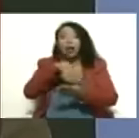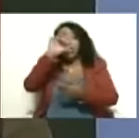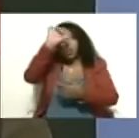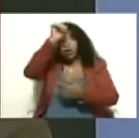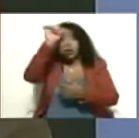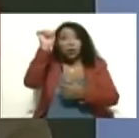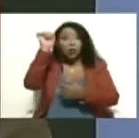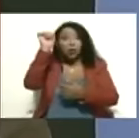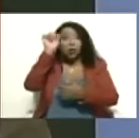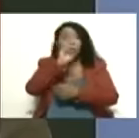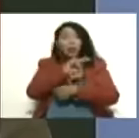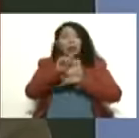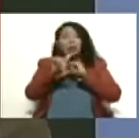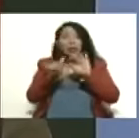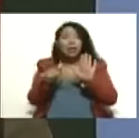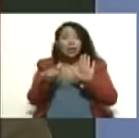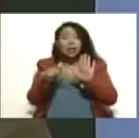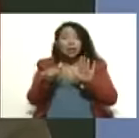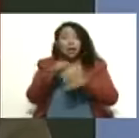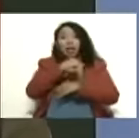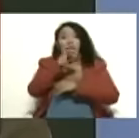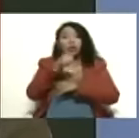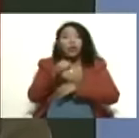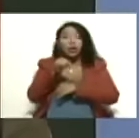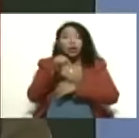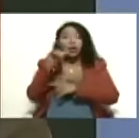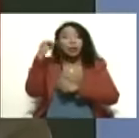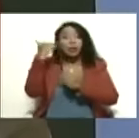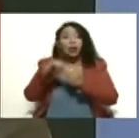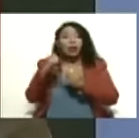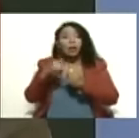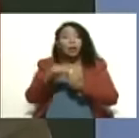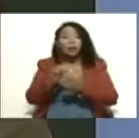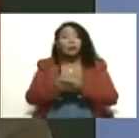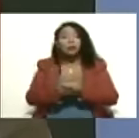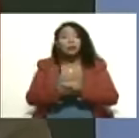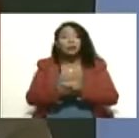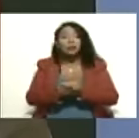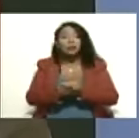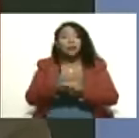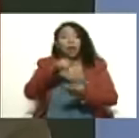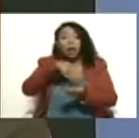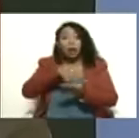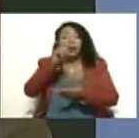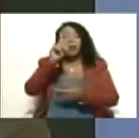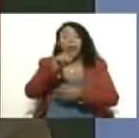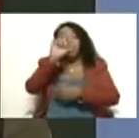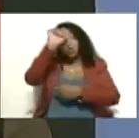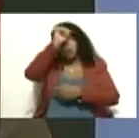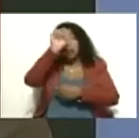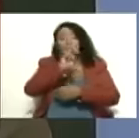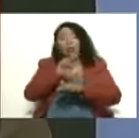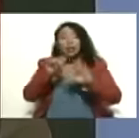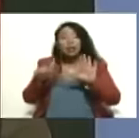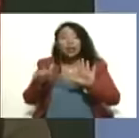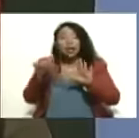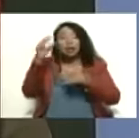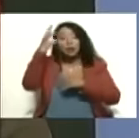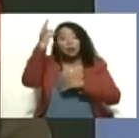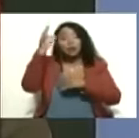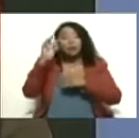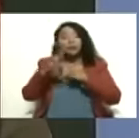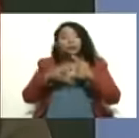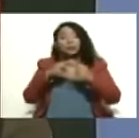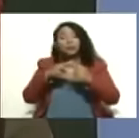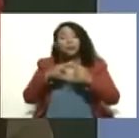eh 26 en zulia Maracaibo en carabobo también el día domingo 26 Puerto cabello